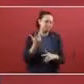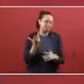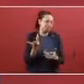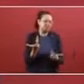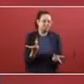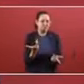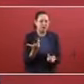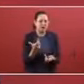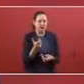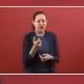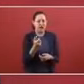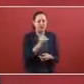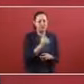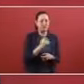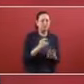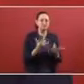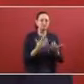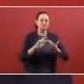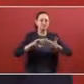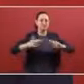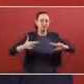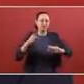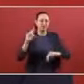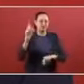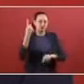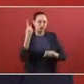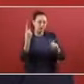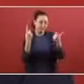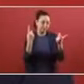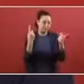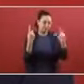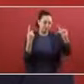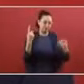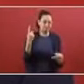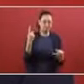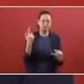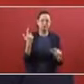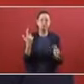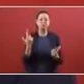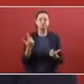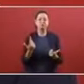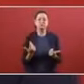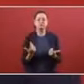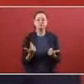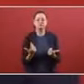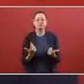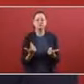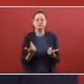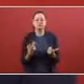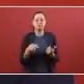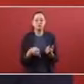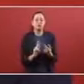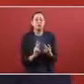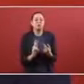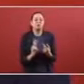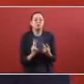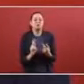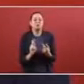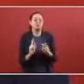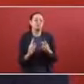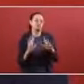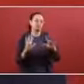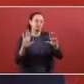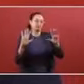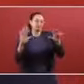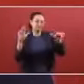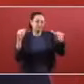del peso dólar, perdió el peso, pero eso fue un factor